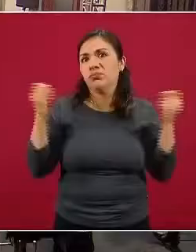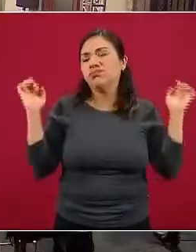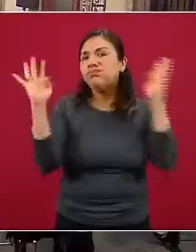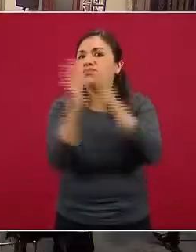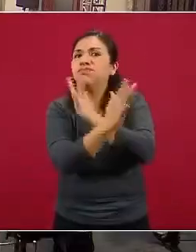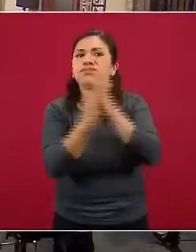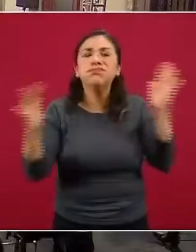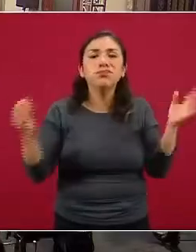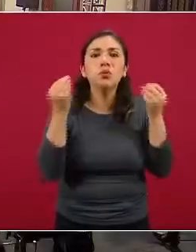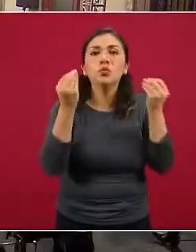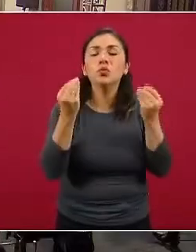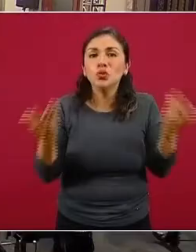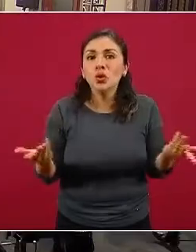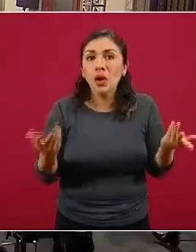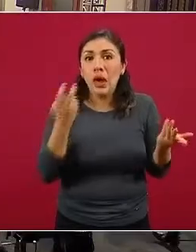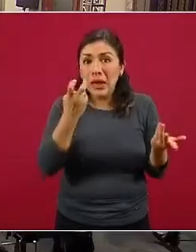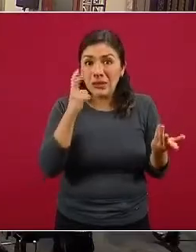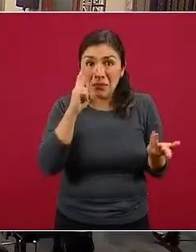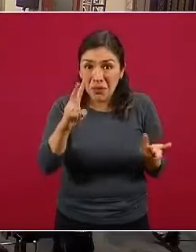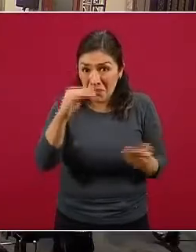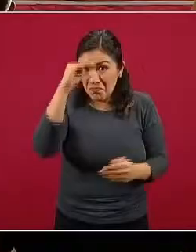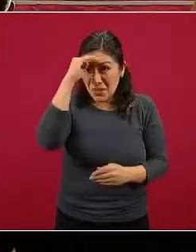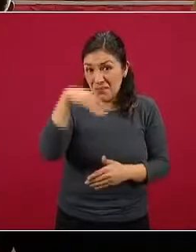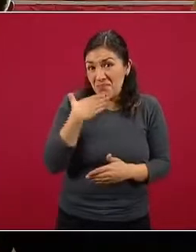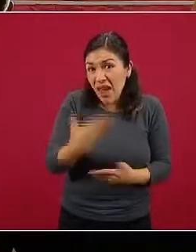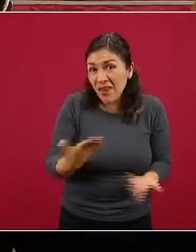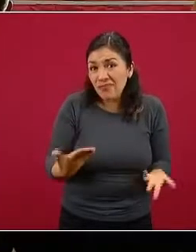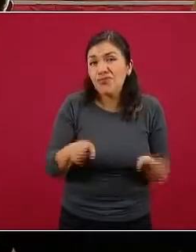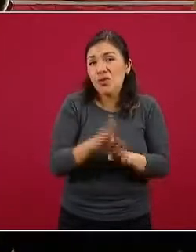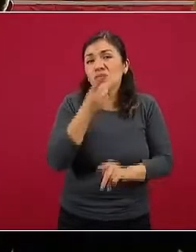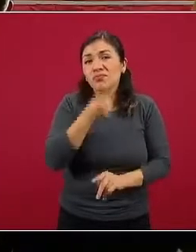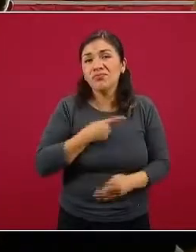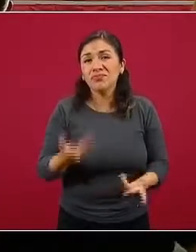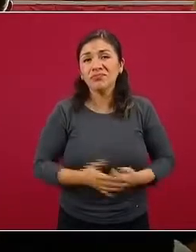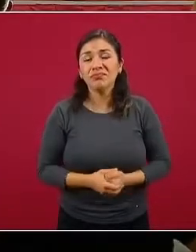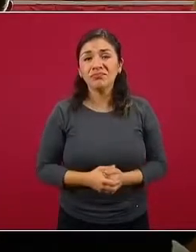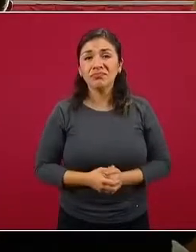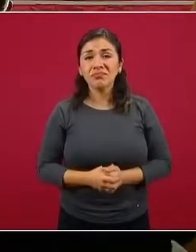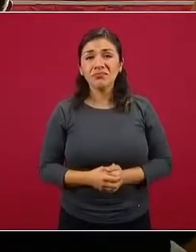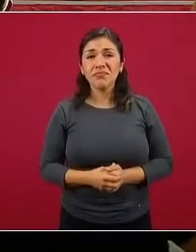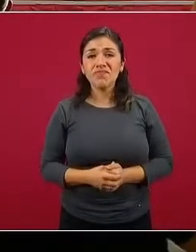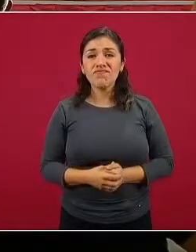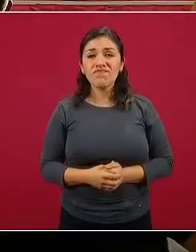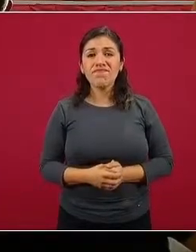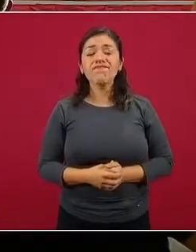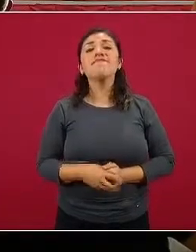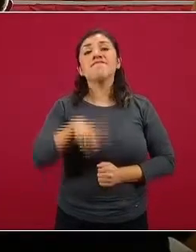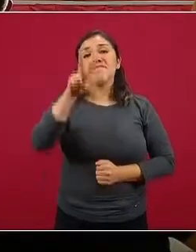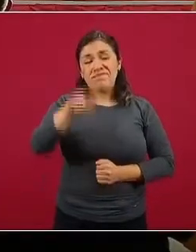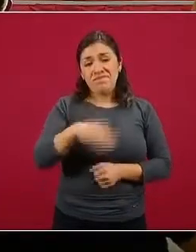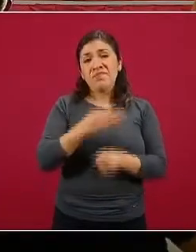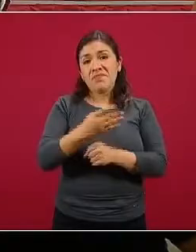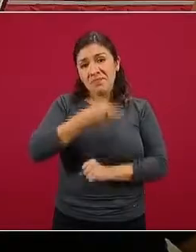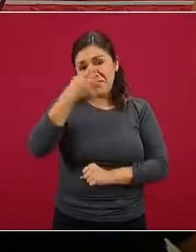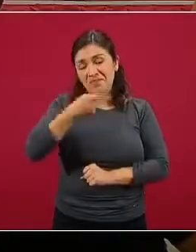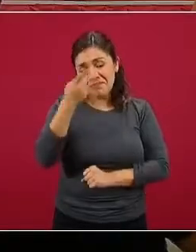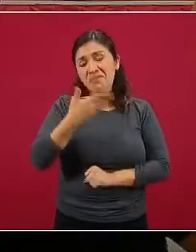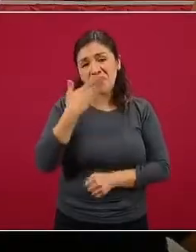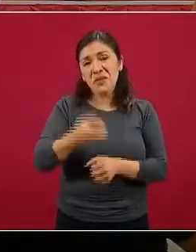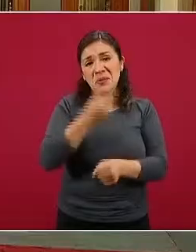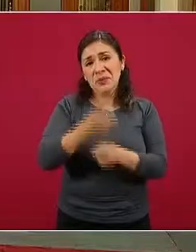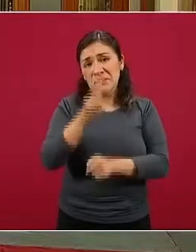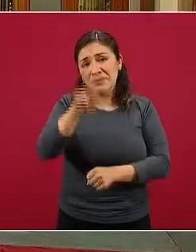personas y pues el escenario no pinta tan bien. Por favor. Muchas gracias. El señalamiento creo que es muy pertinente, muy